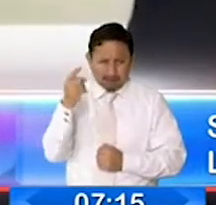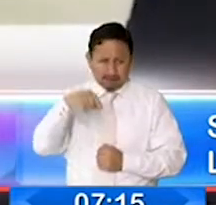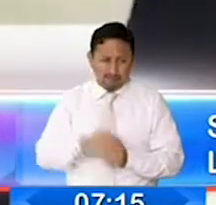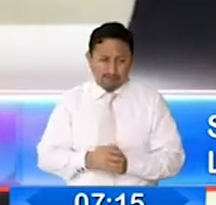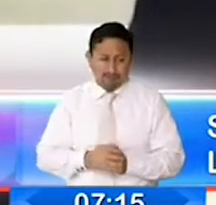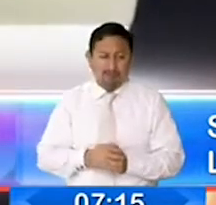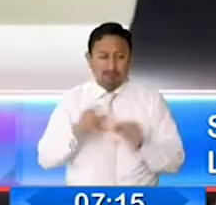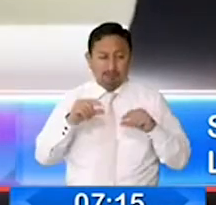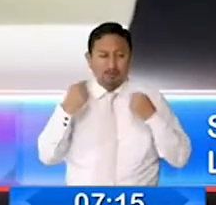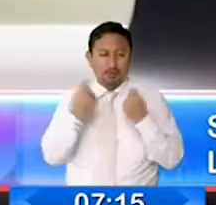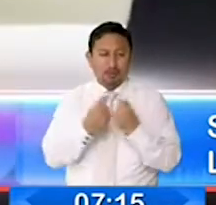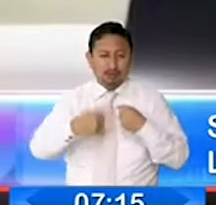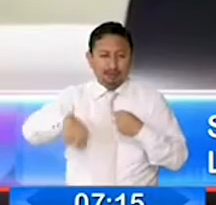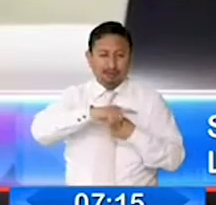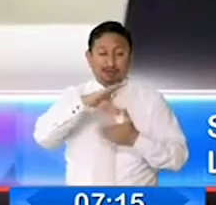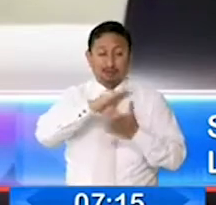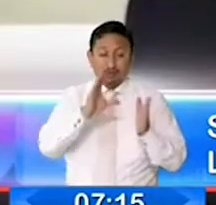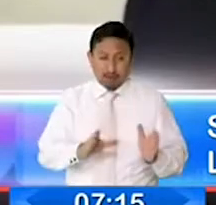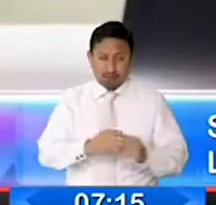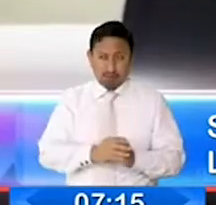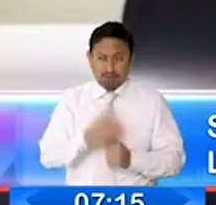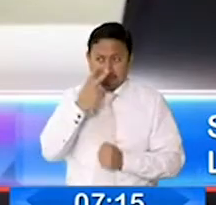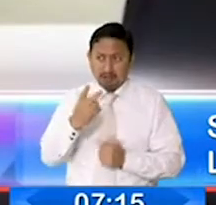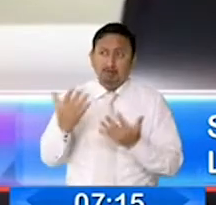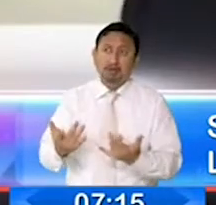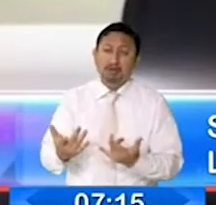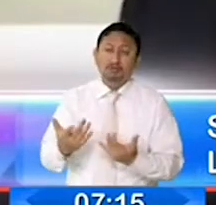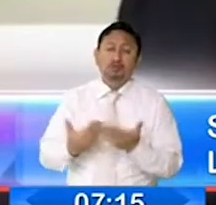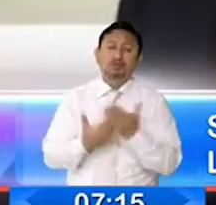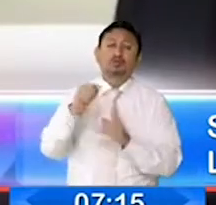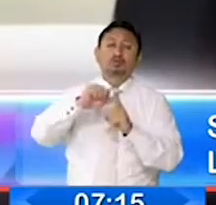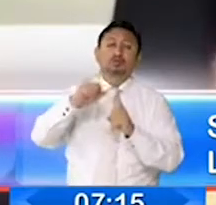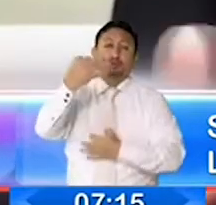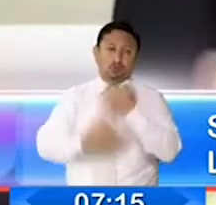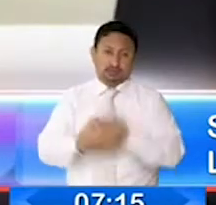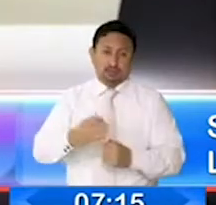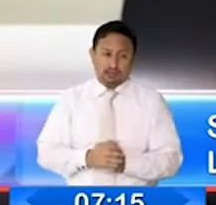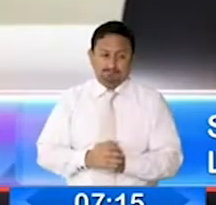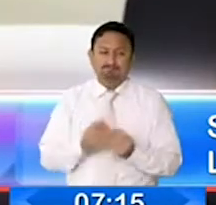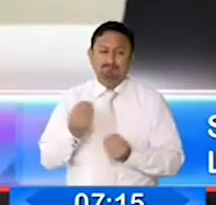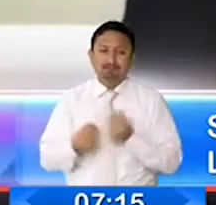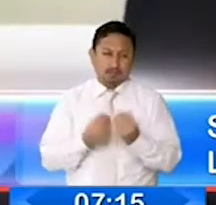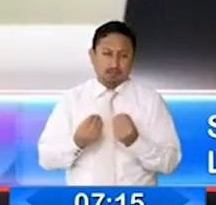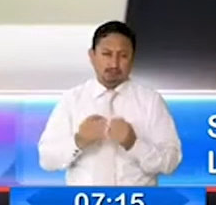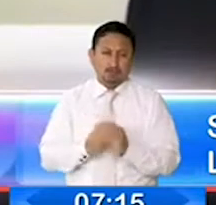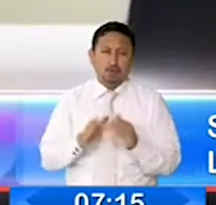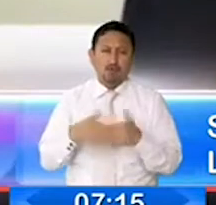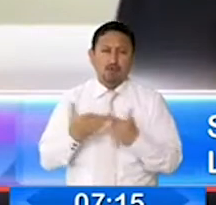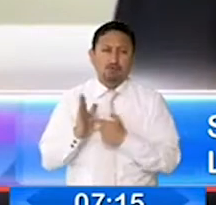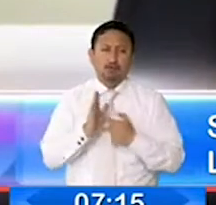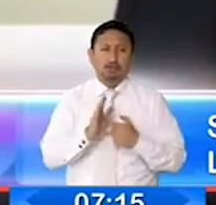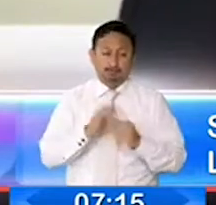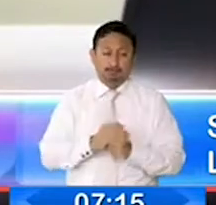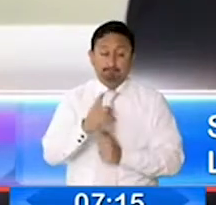que existe una enorme expectativa ciudadana de un sistema de justicia. ¿Qué hacer frente a eso? Yo creo que, en primer lugar,